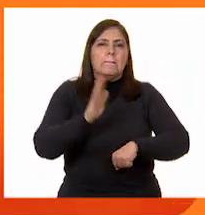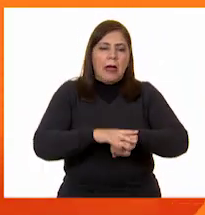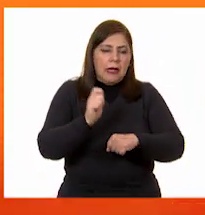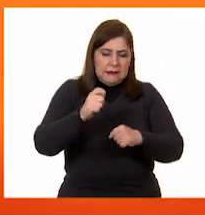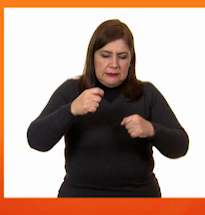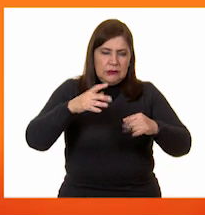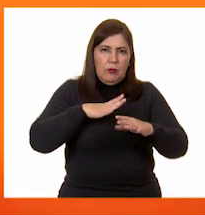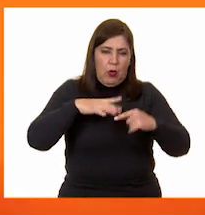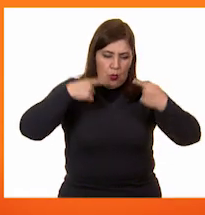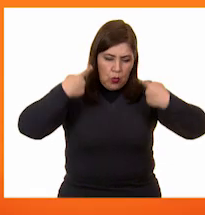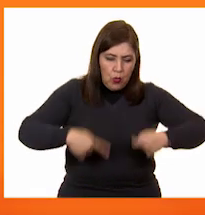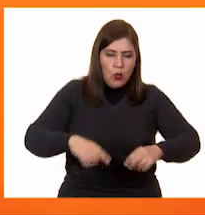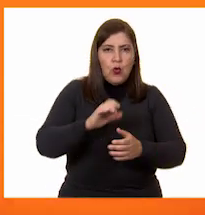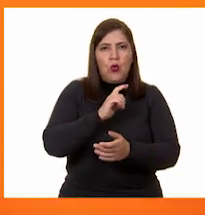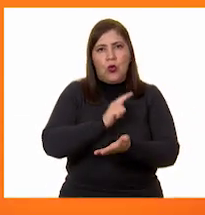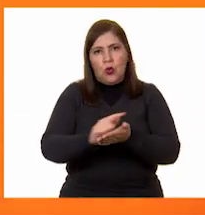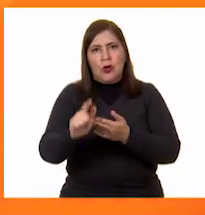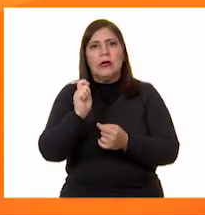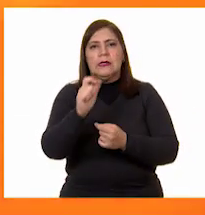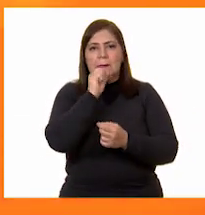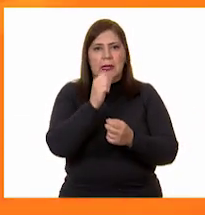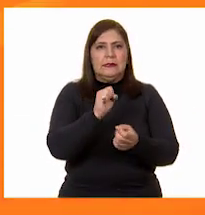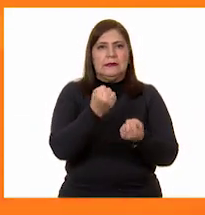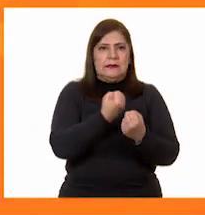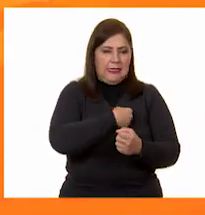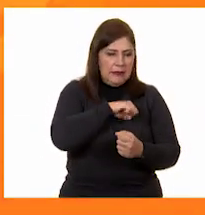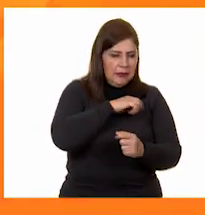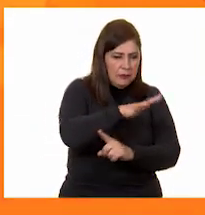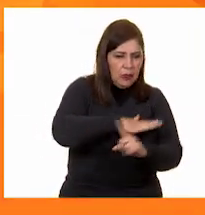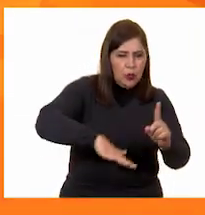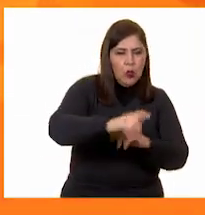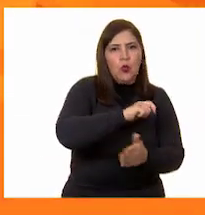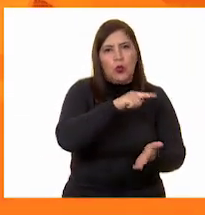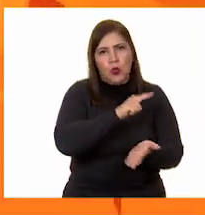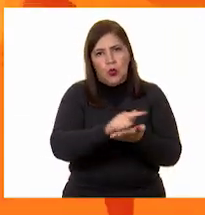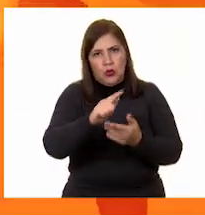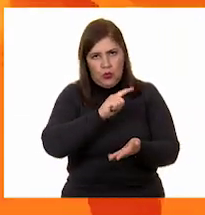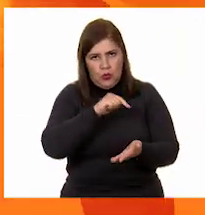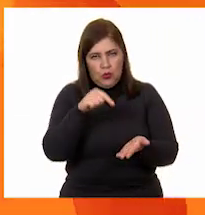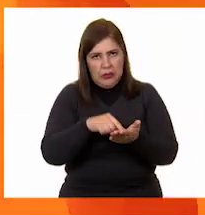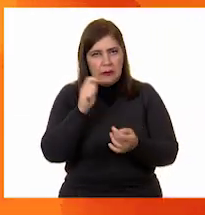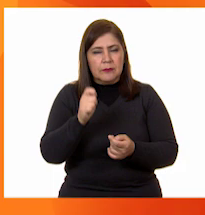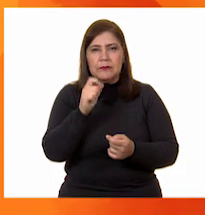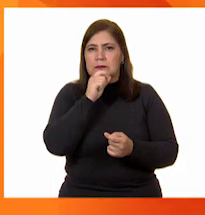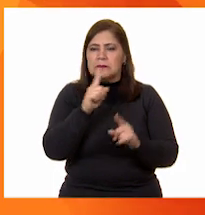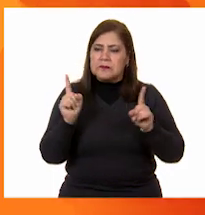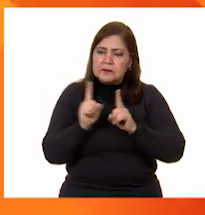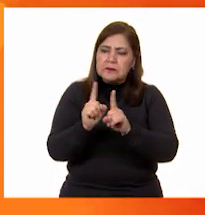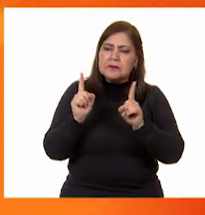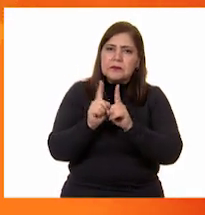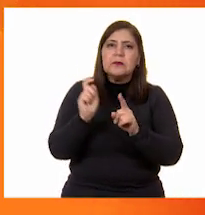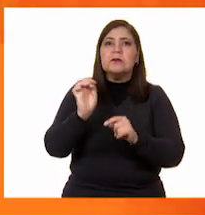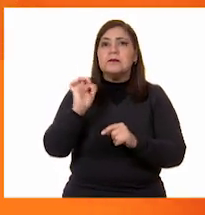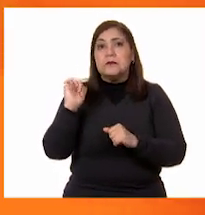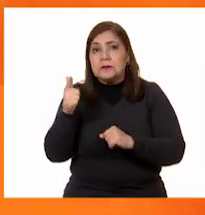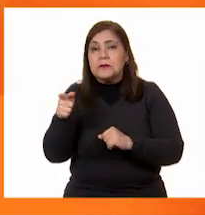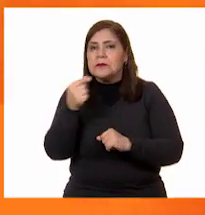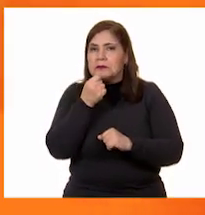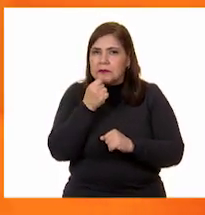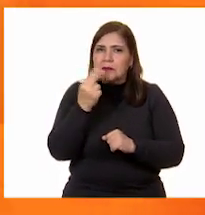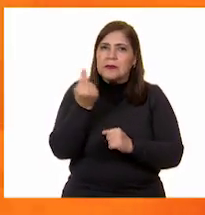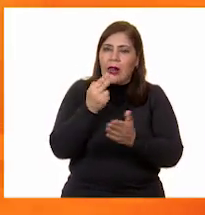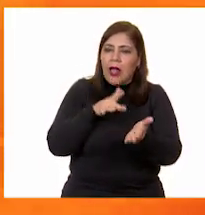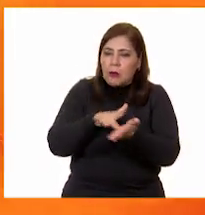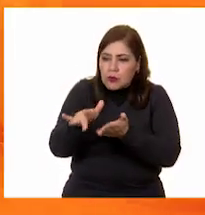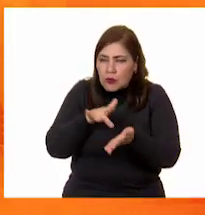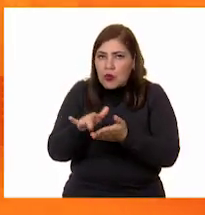higiene personal y limpieza de los espacios. Asegurar el acompañamiento presencial en casos donde se requiera un mayor